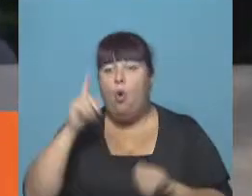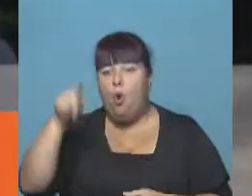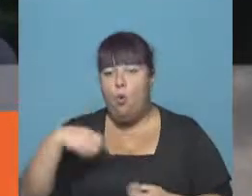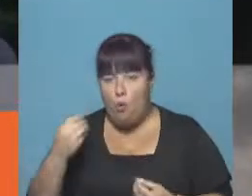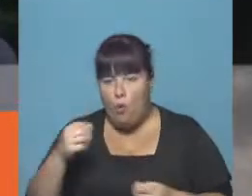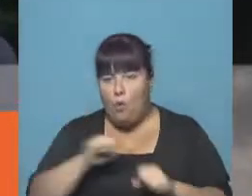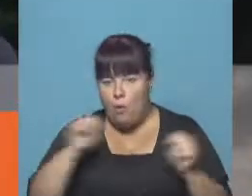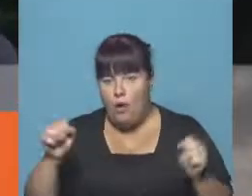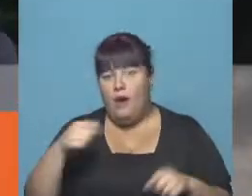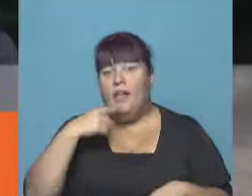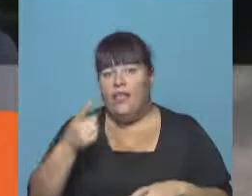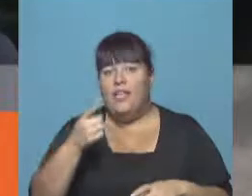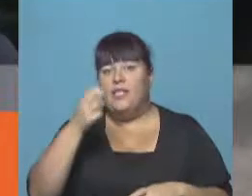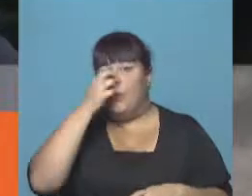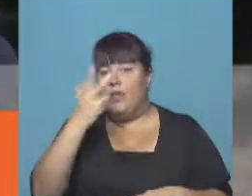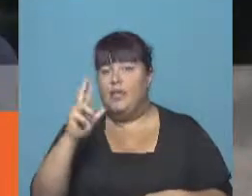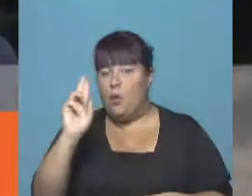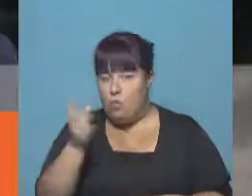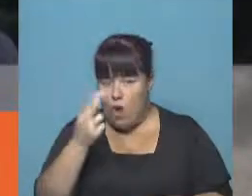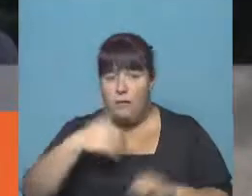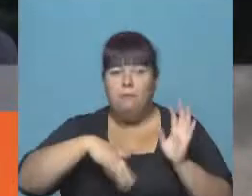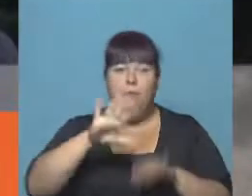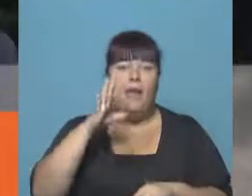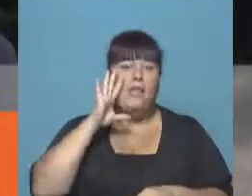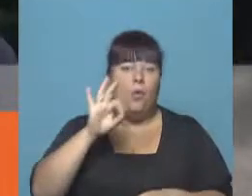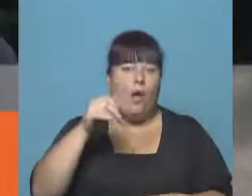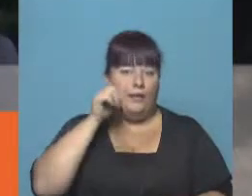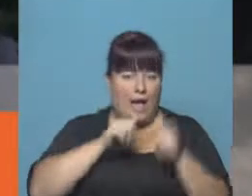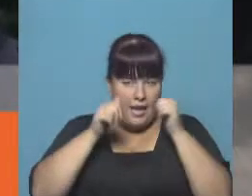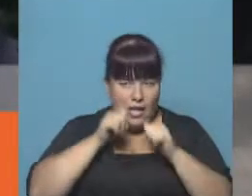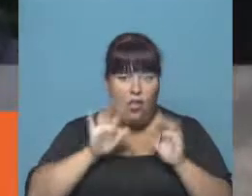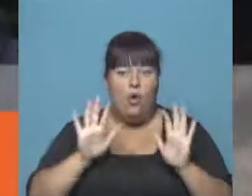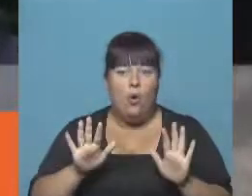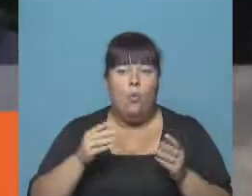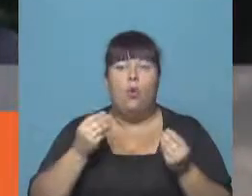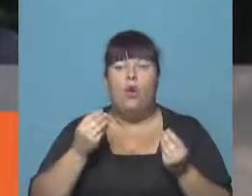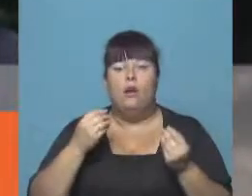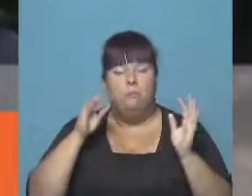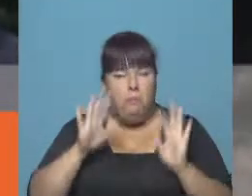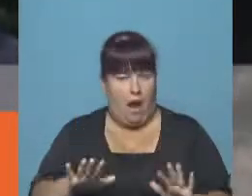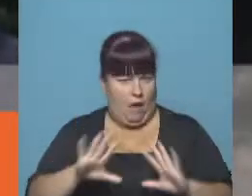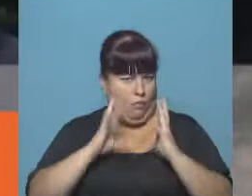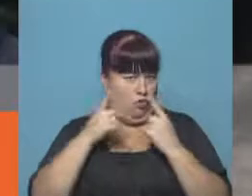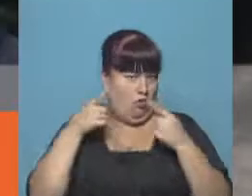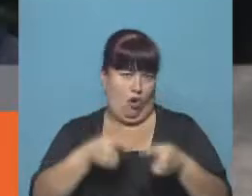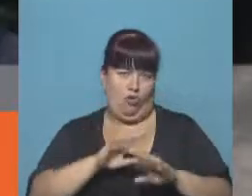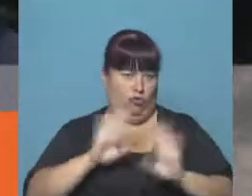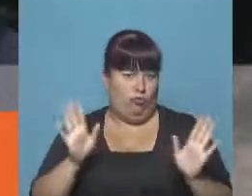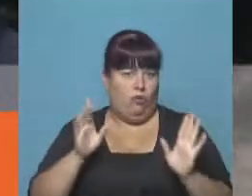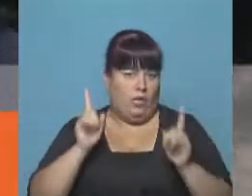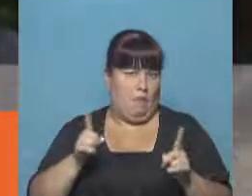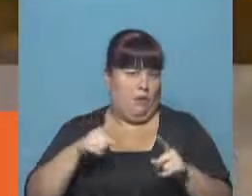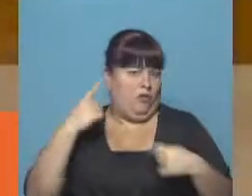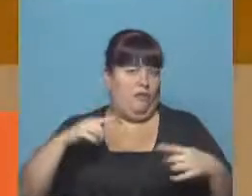produjo, donde dejó, decía, 23 muertos y más de 50 heridos. Bueno, la profunda consternación, el repudio internacional de